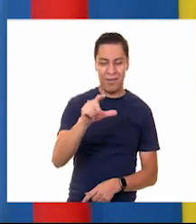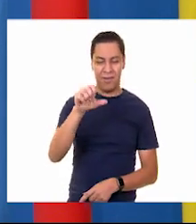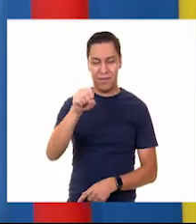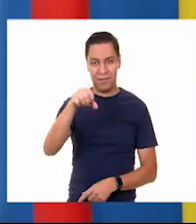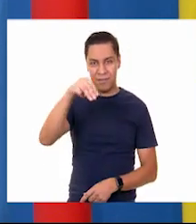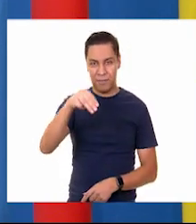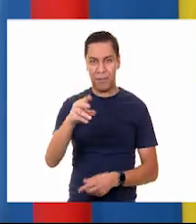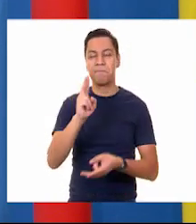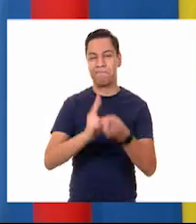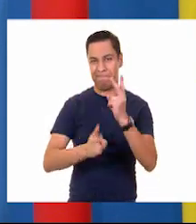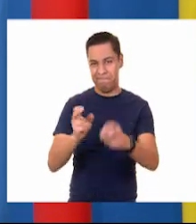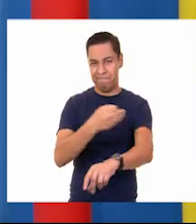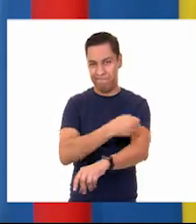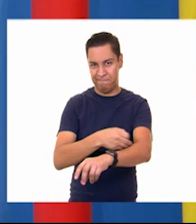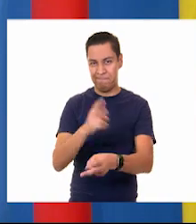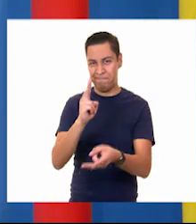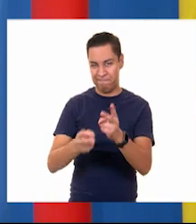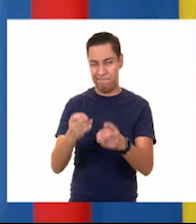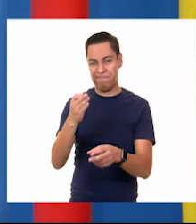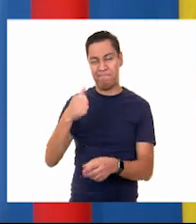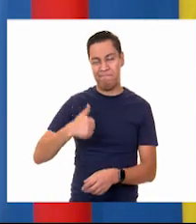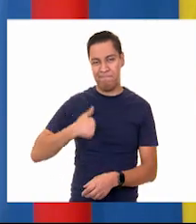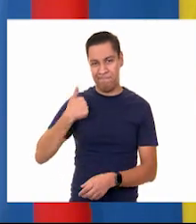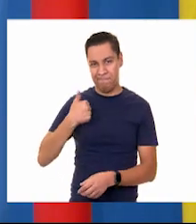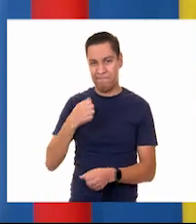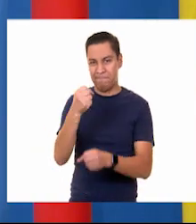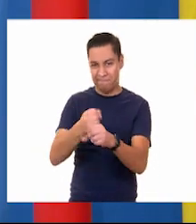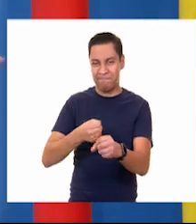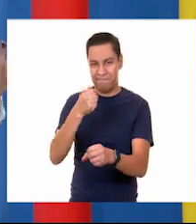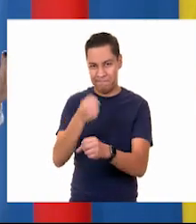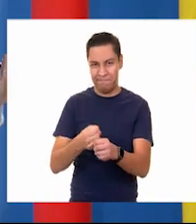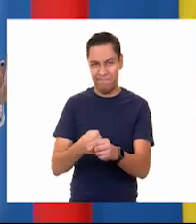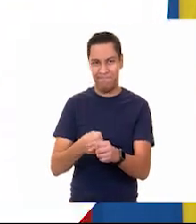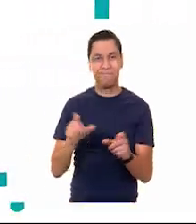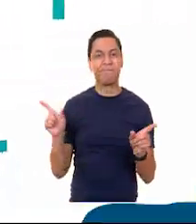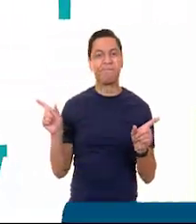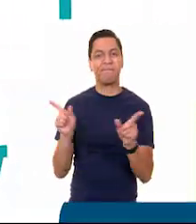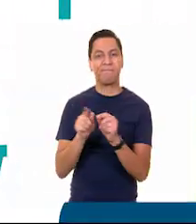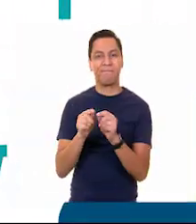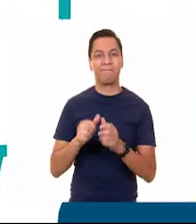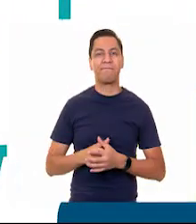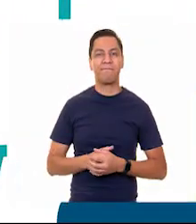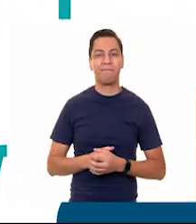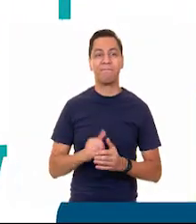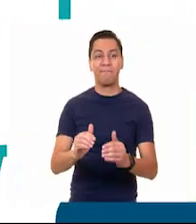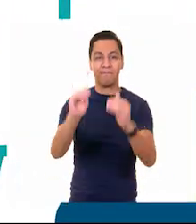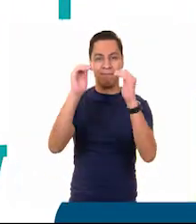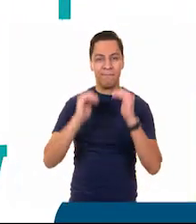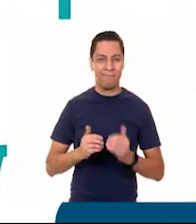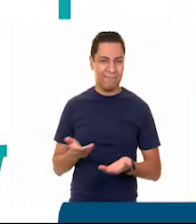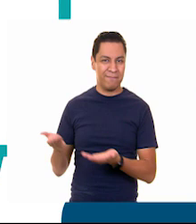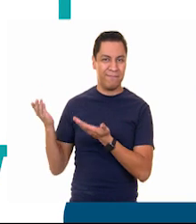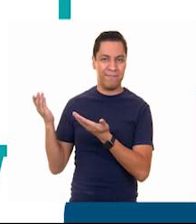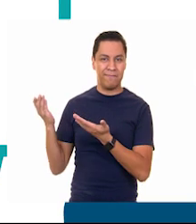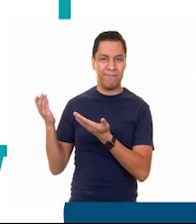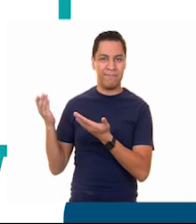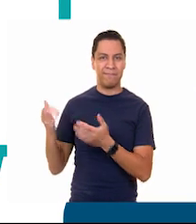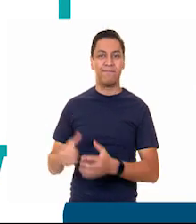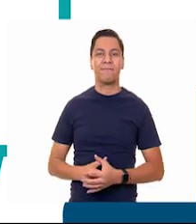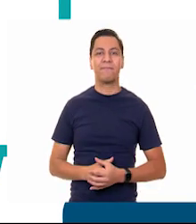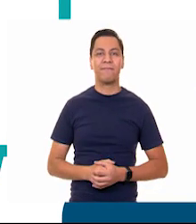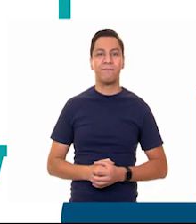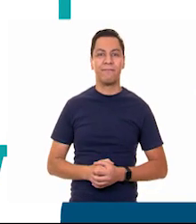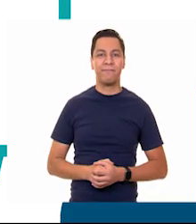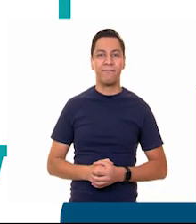del Ambiente de Historia de 5º grado y espero que lo hayan disfrutado tanto como nosotras. A continuación, lengua materna.